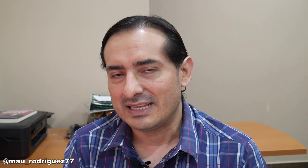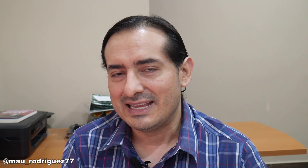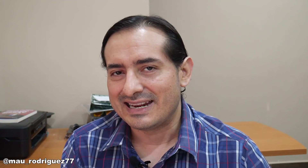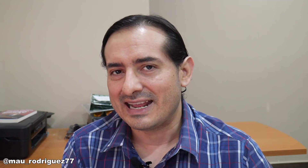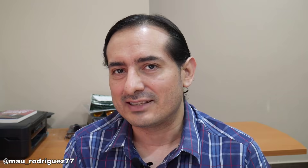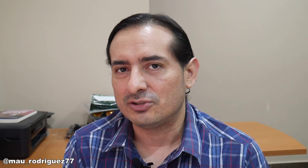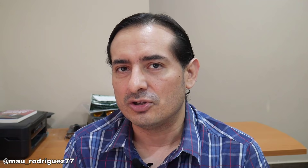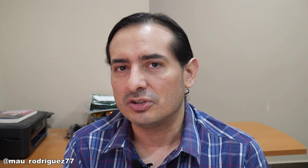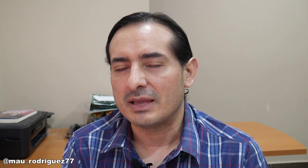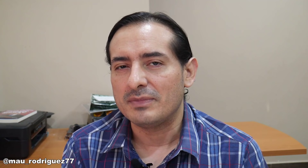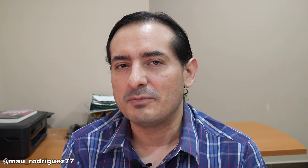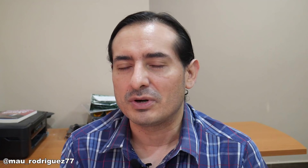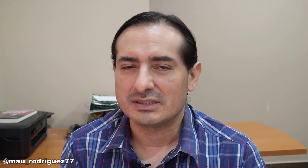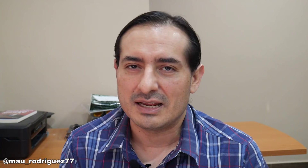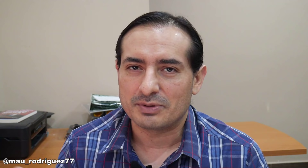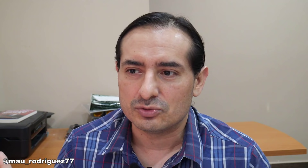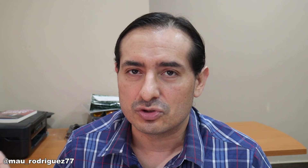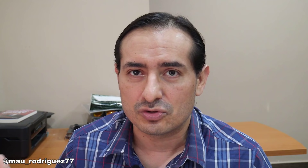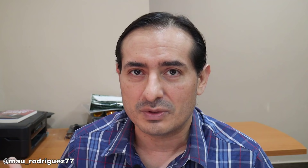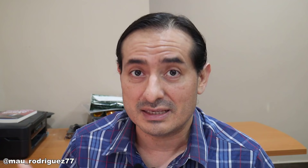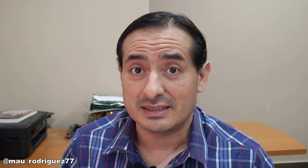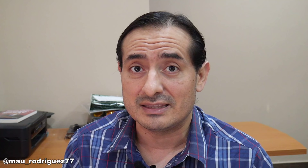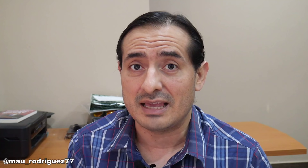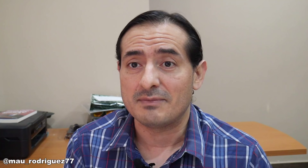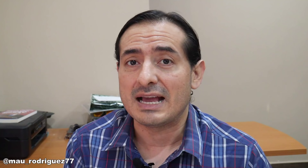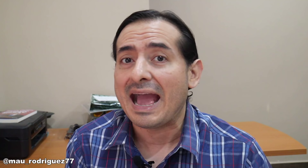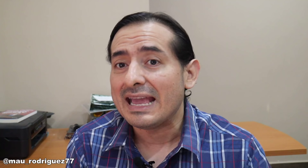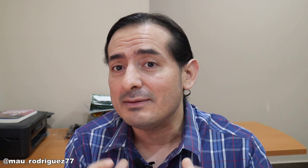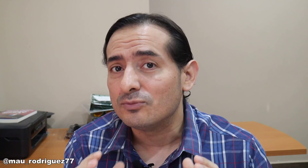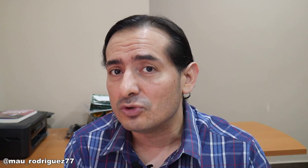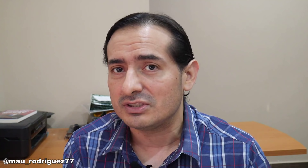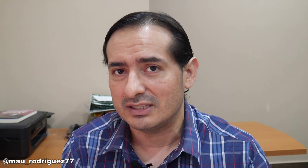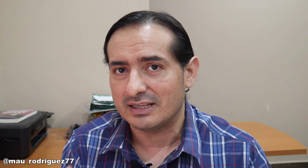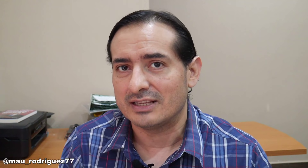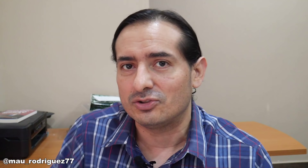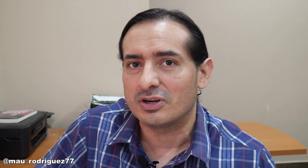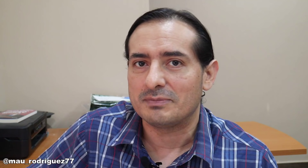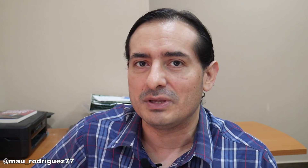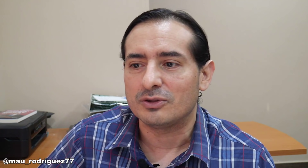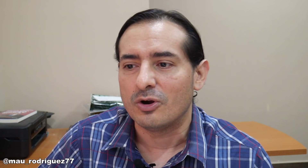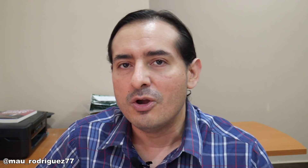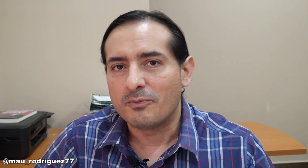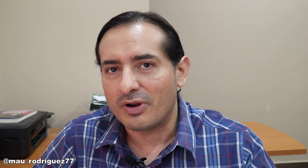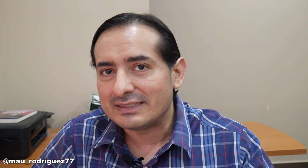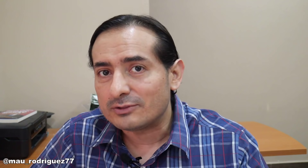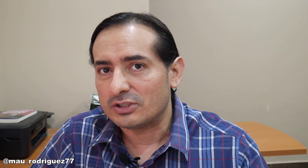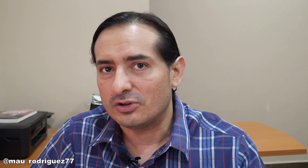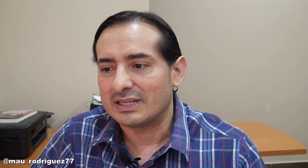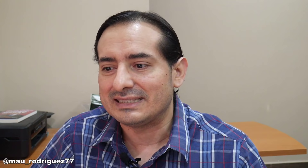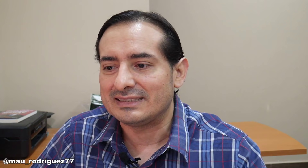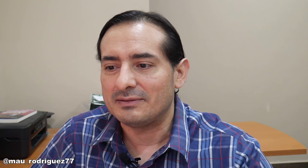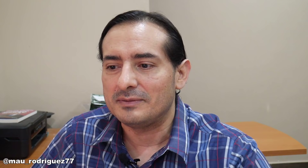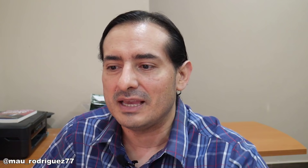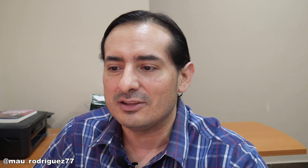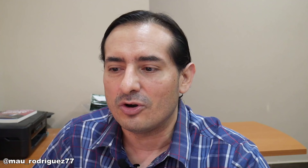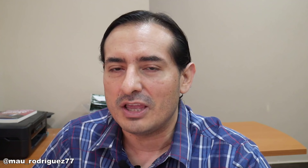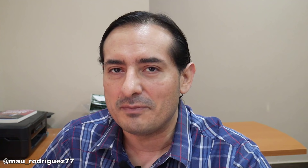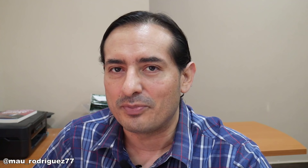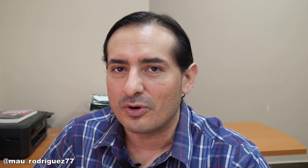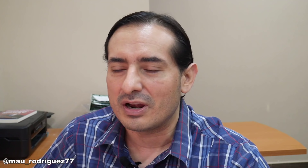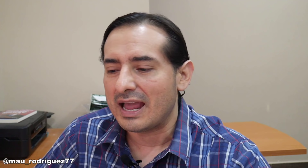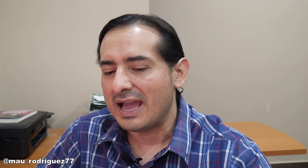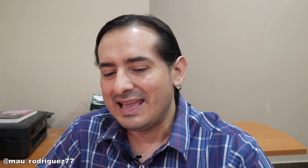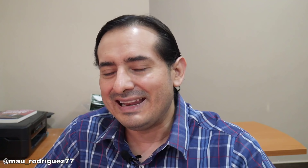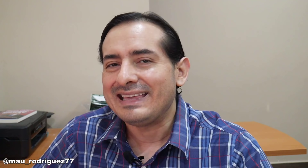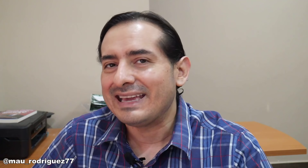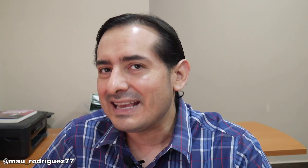entonces reaccionó también porque se le preguntó sobre este tema. Hay mucha indignación, repito, por la situación que se está viviendo y